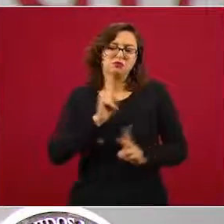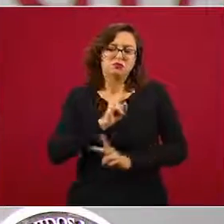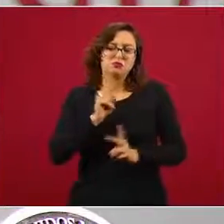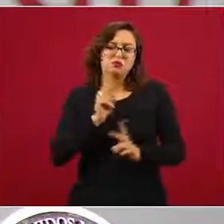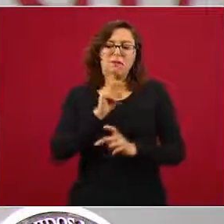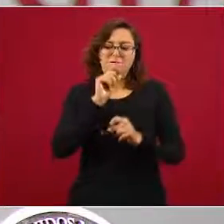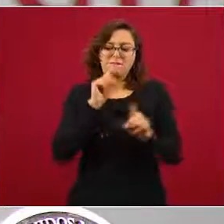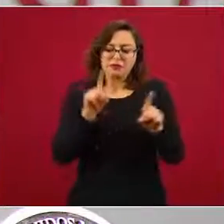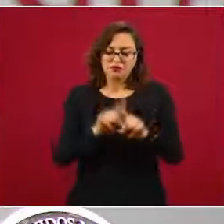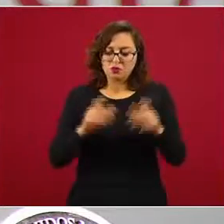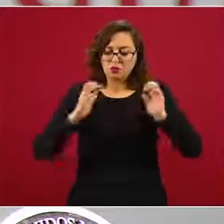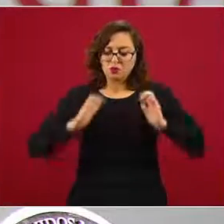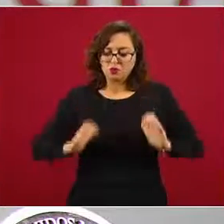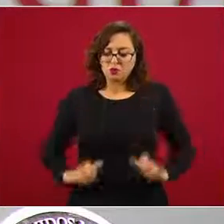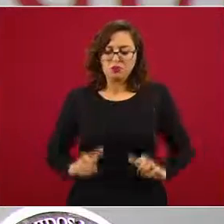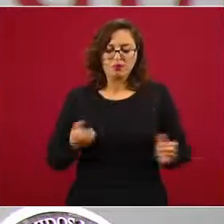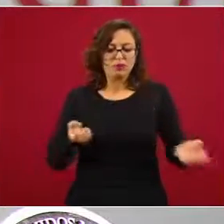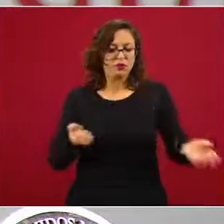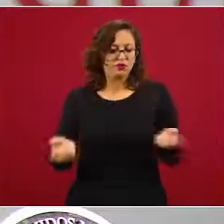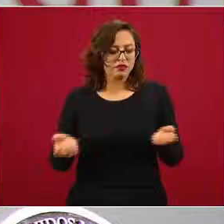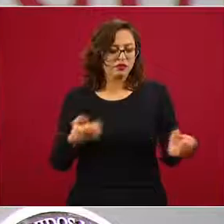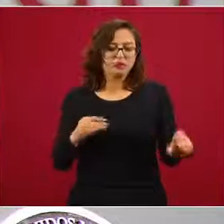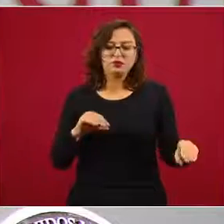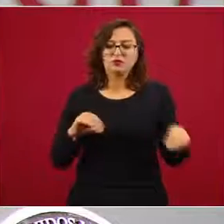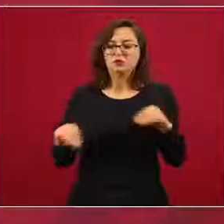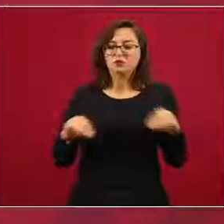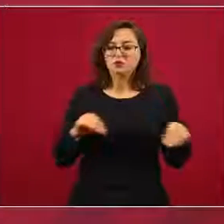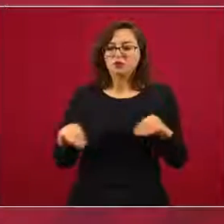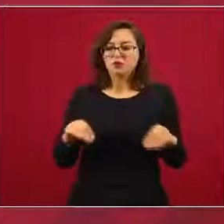términos físicos, musculoesqueléticos o